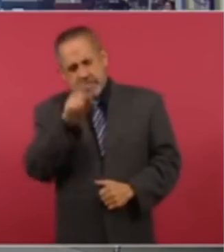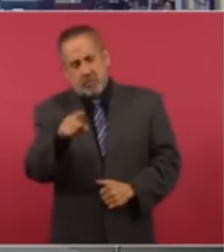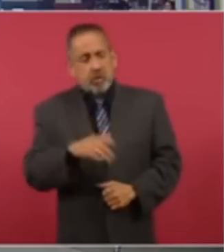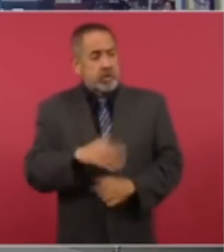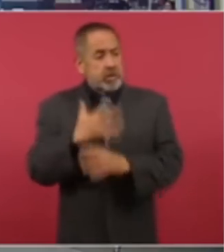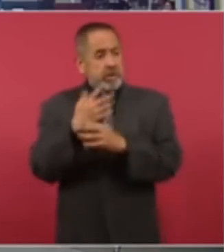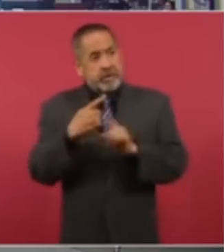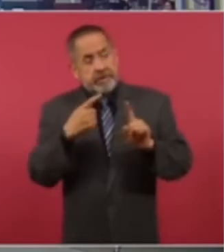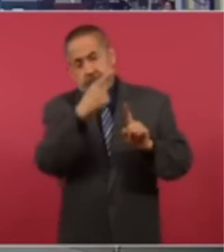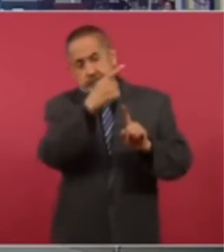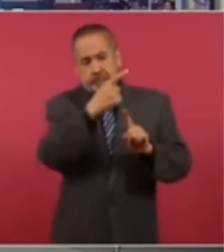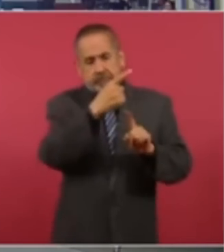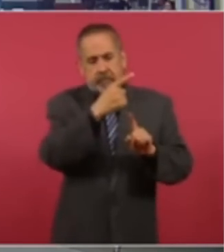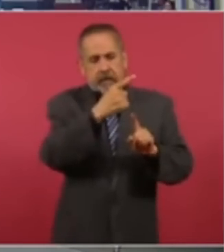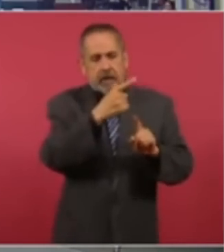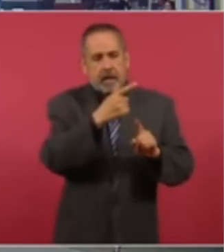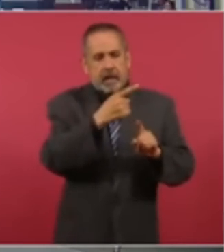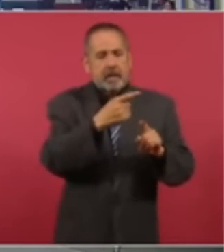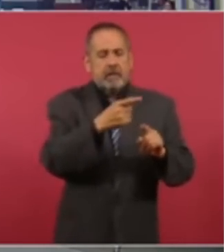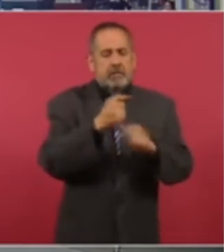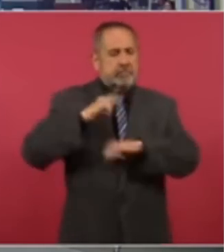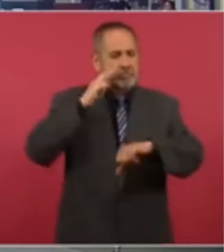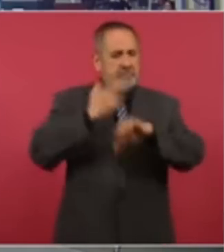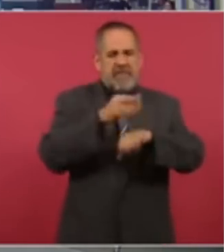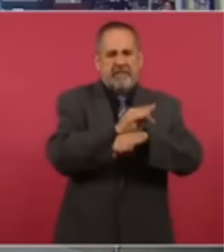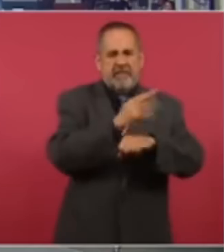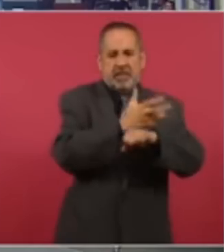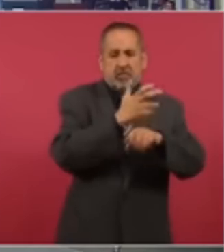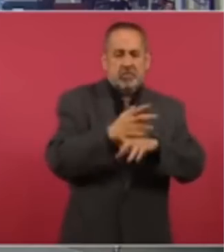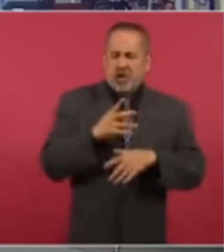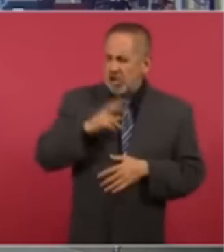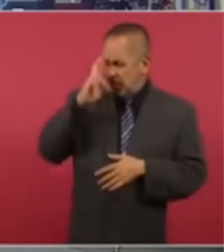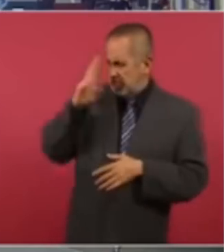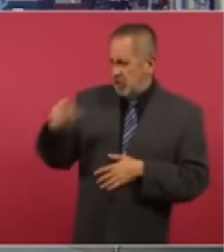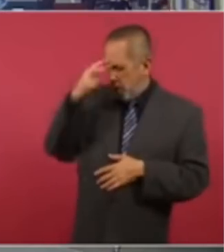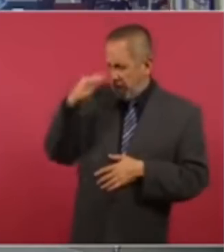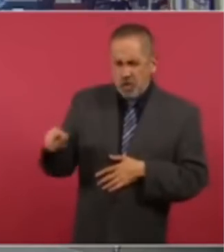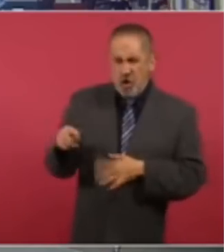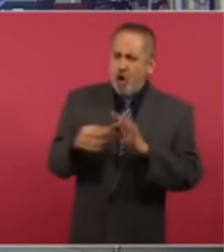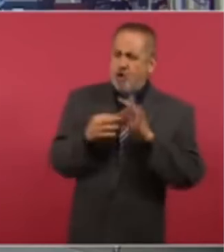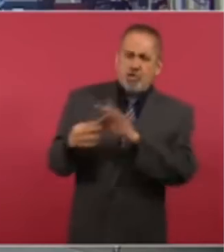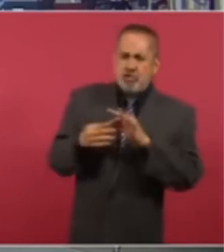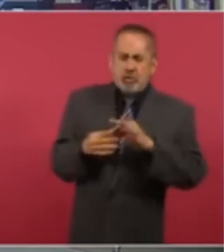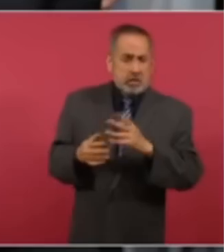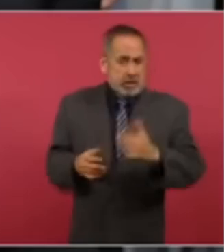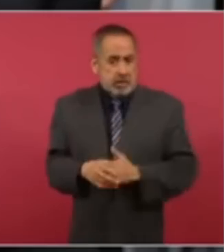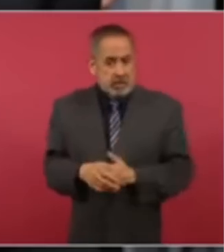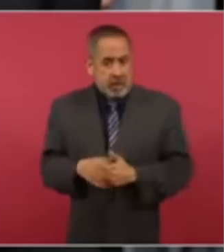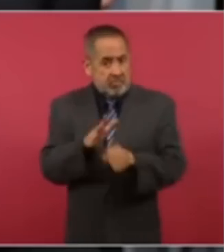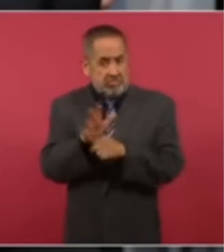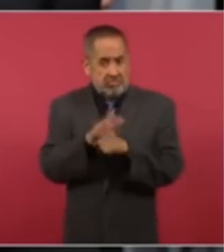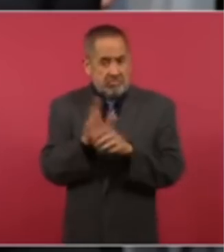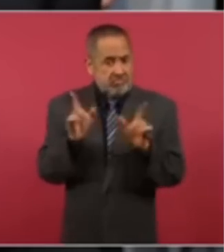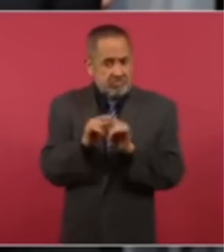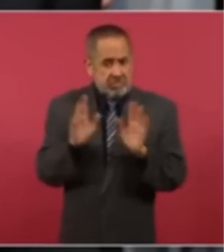del Departamento de Defensa de Estados Unidos dice que se respeta la soberanía de México y que hay colaboración. ¿Sería suficiente con